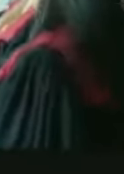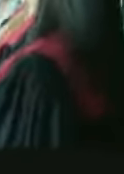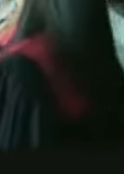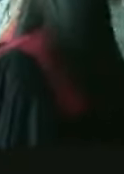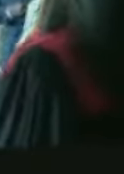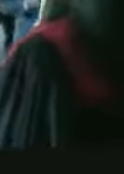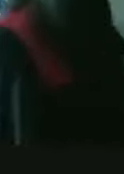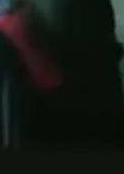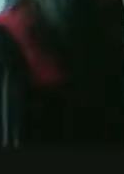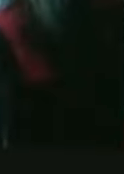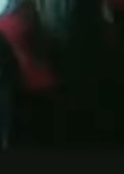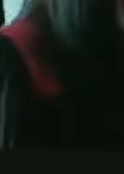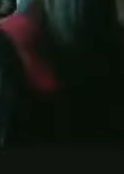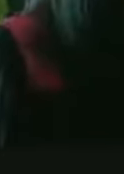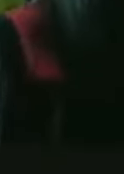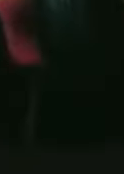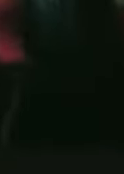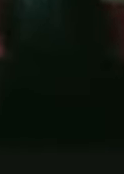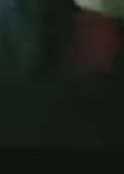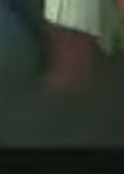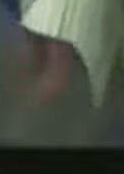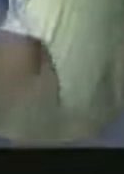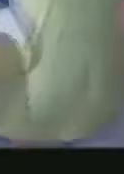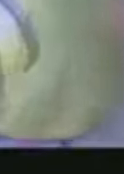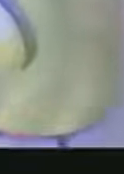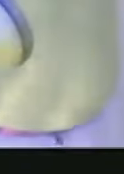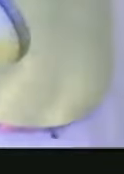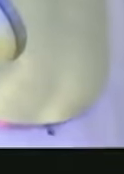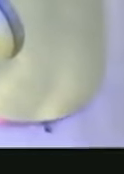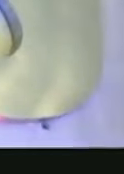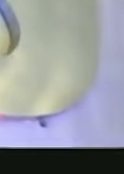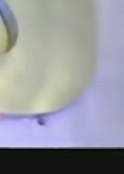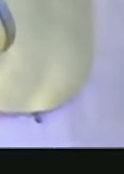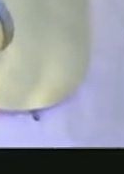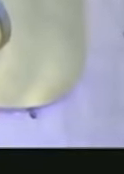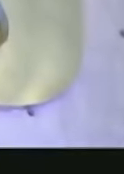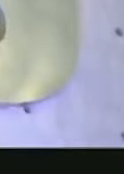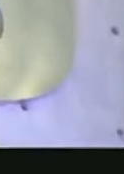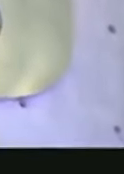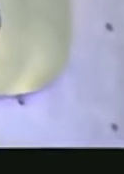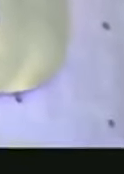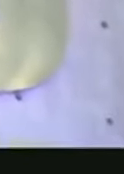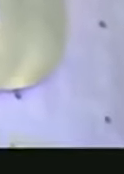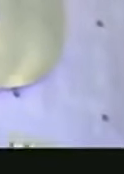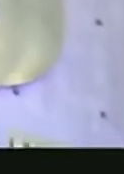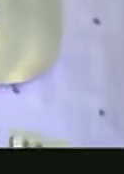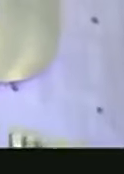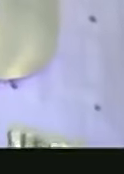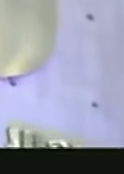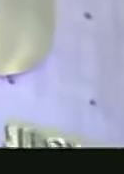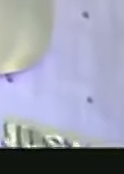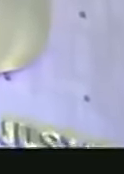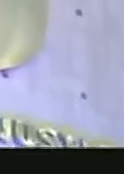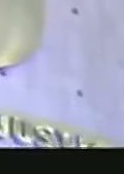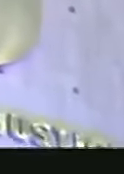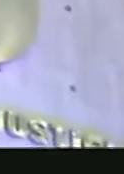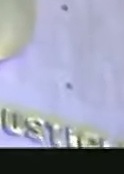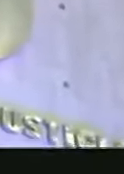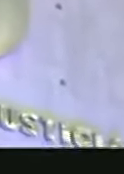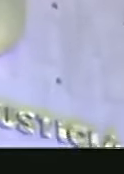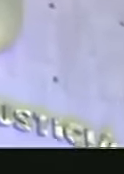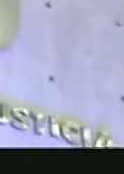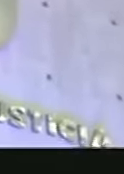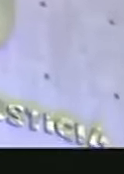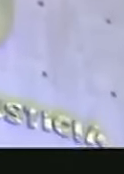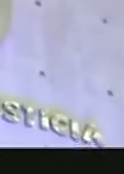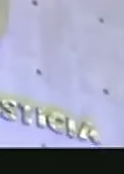correspondientes al año 2024. Se encuentra acompañada la primera combatiente, la doctora Cilia Flores de Maduro,